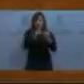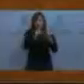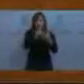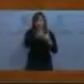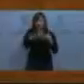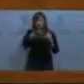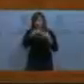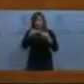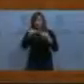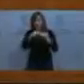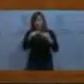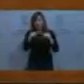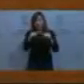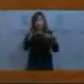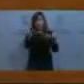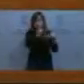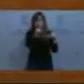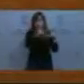del occidente de Asturias.